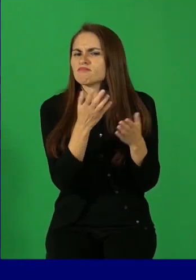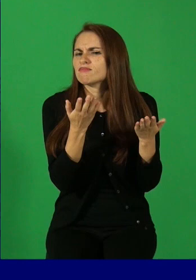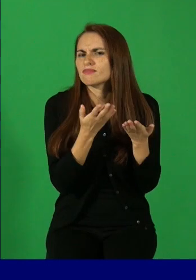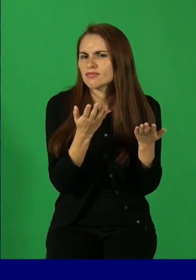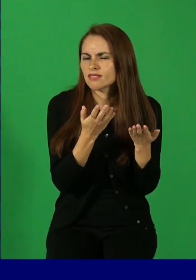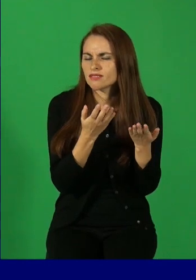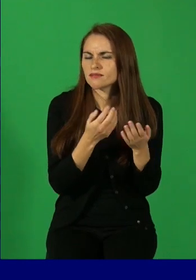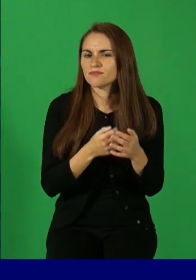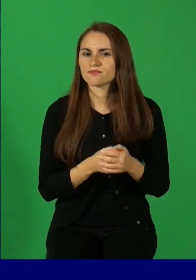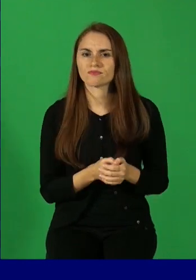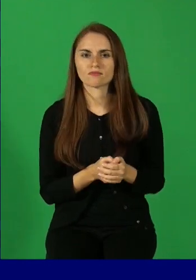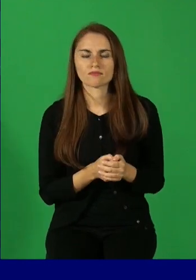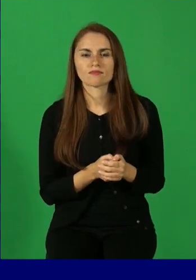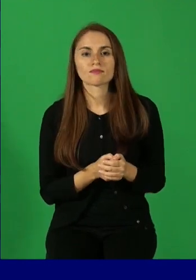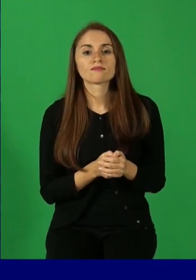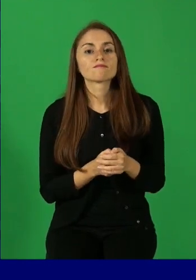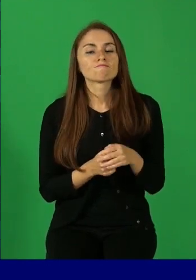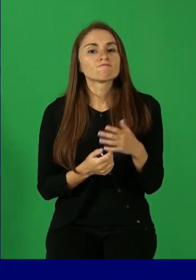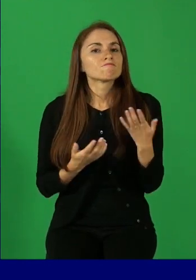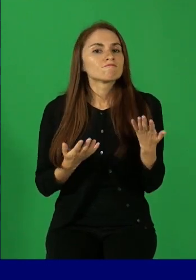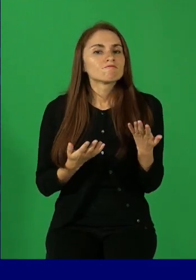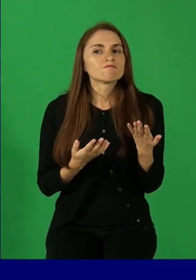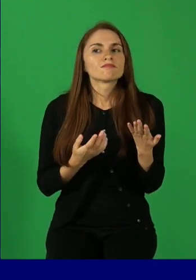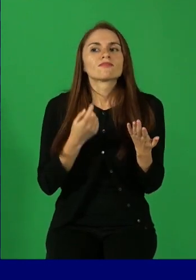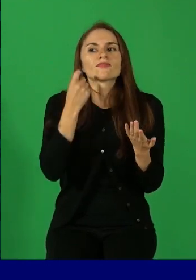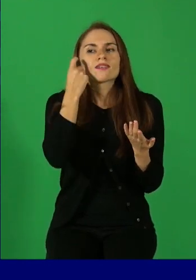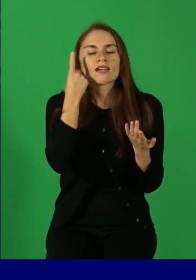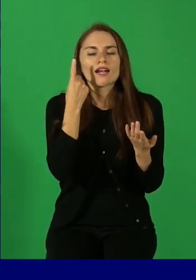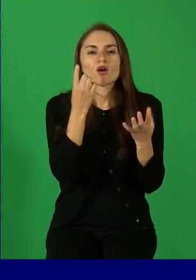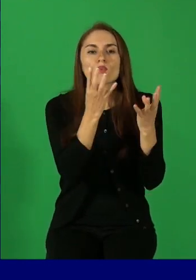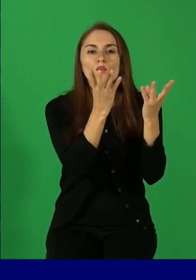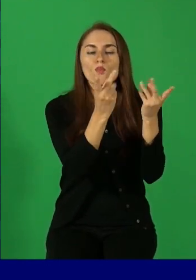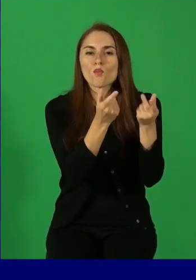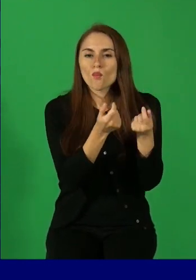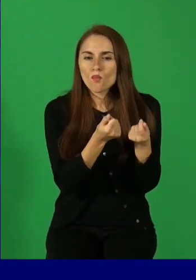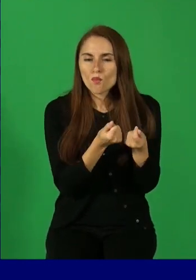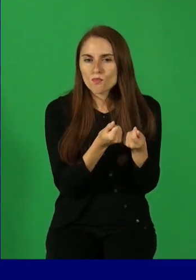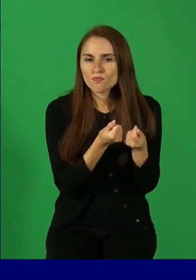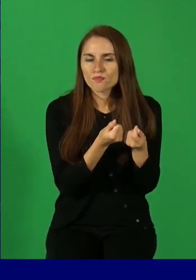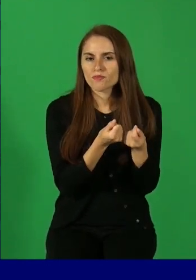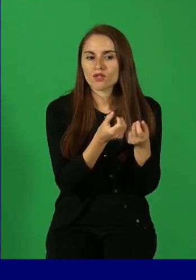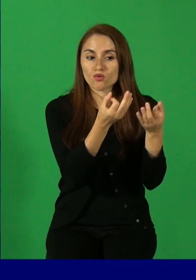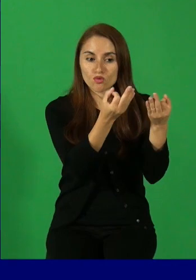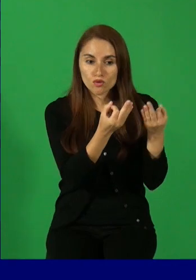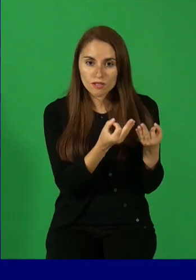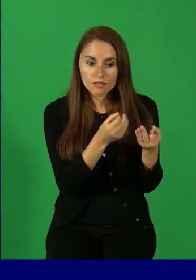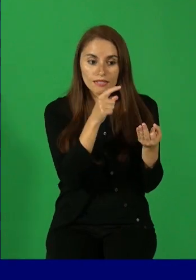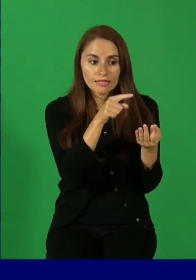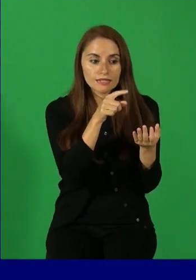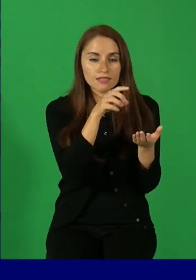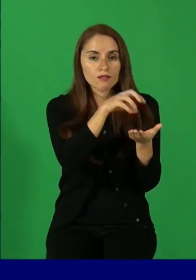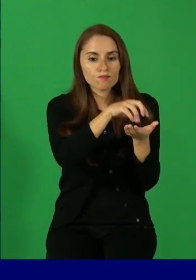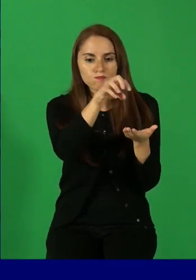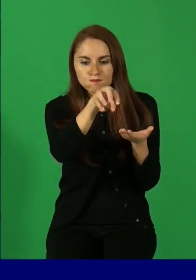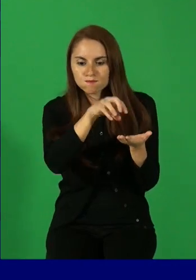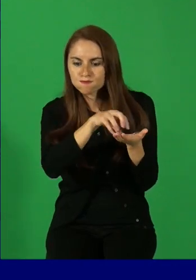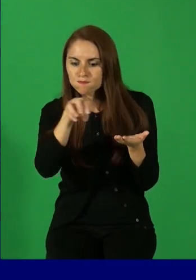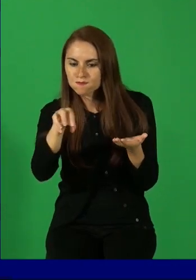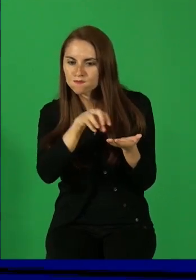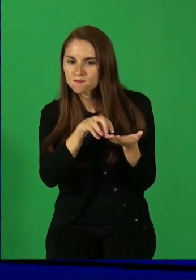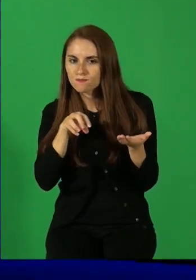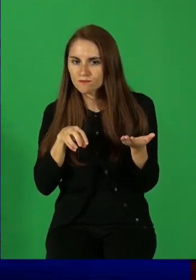el dividendo? En palabras más simples, es la cantidad total que yo voy a repartir, es lo que se